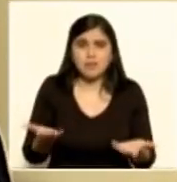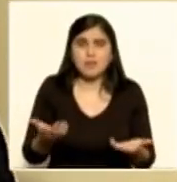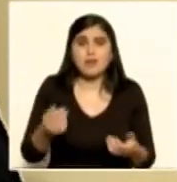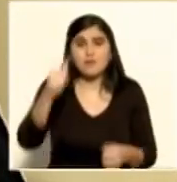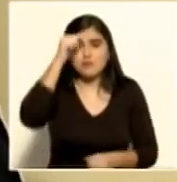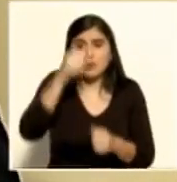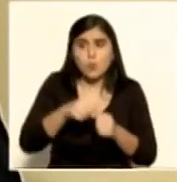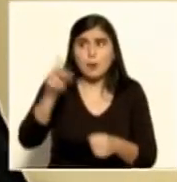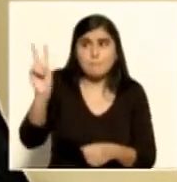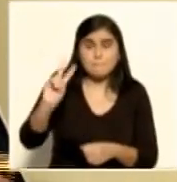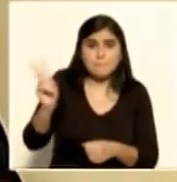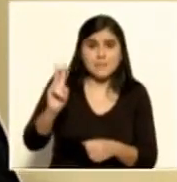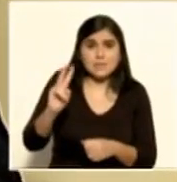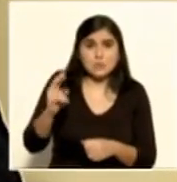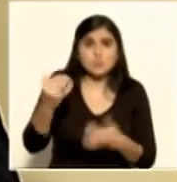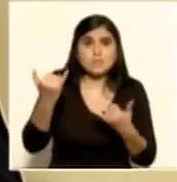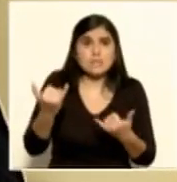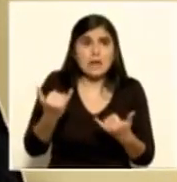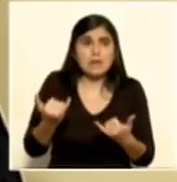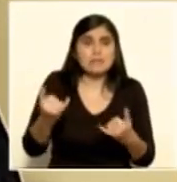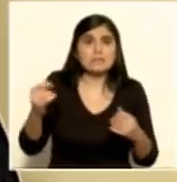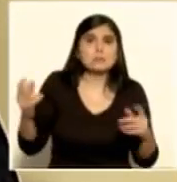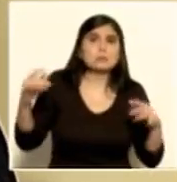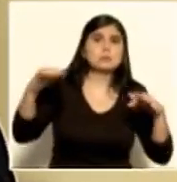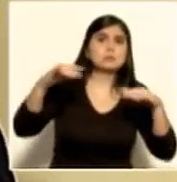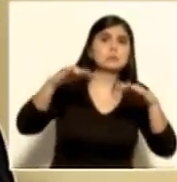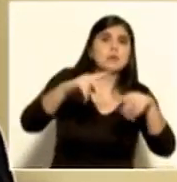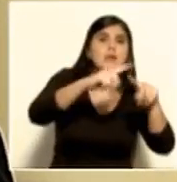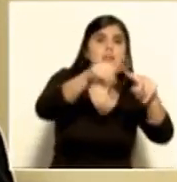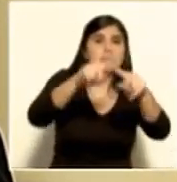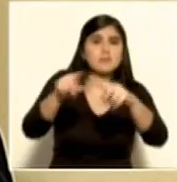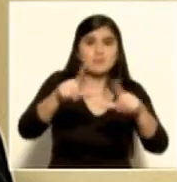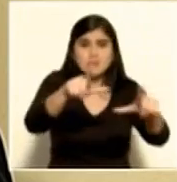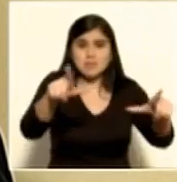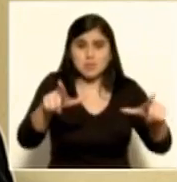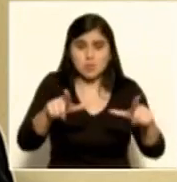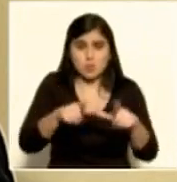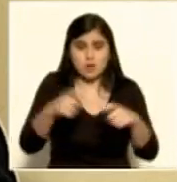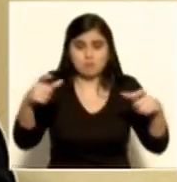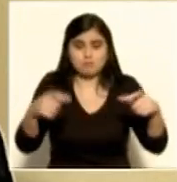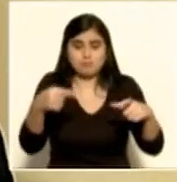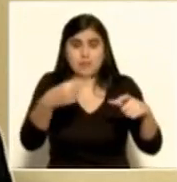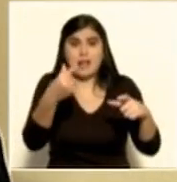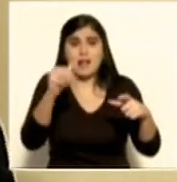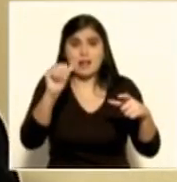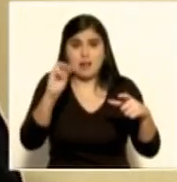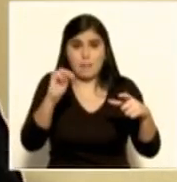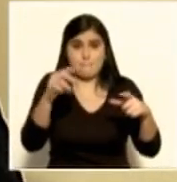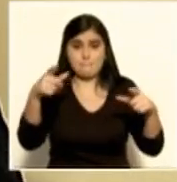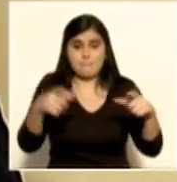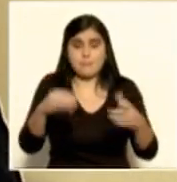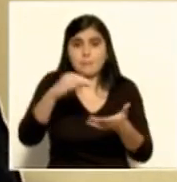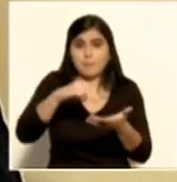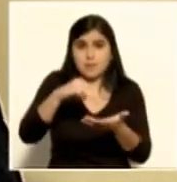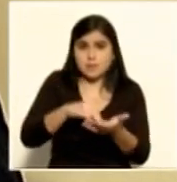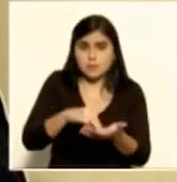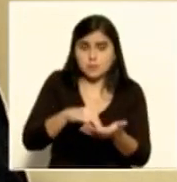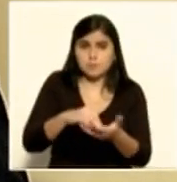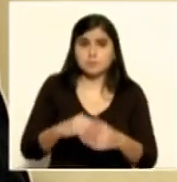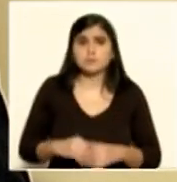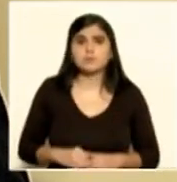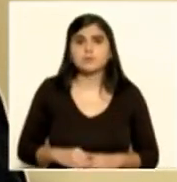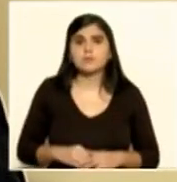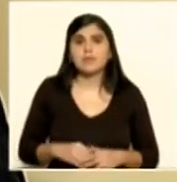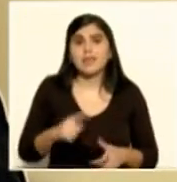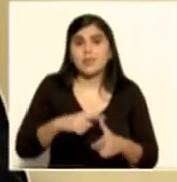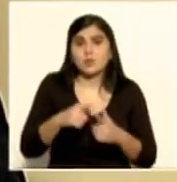virus está presente mucho más que nunca en las diferentes partes de la gran área metropolitana. Así que en este momento hacer conglomerados de